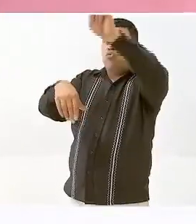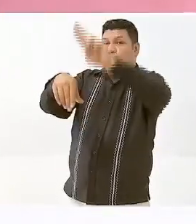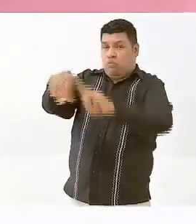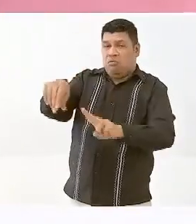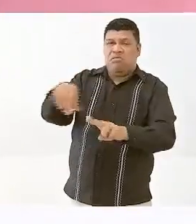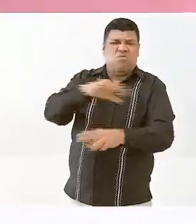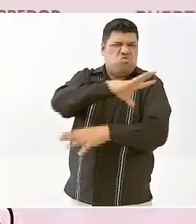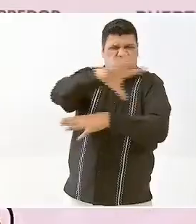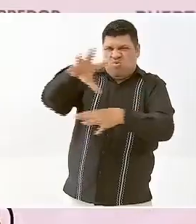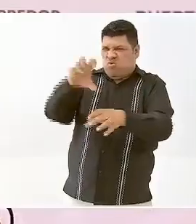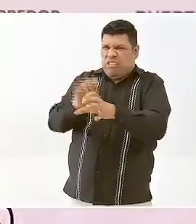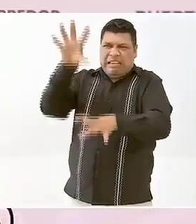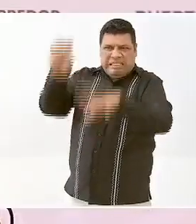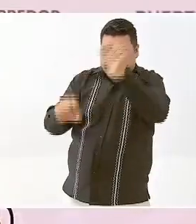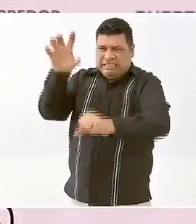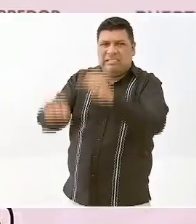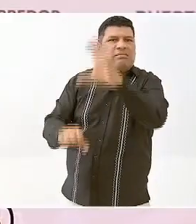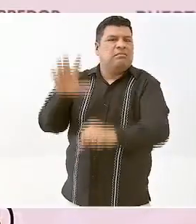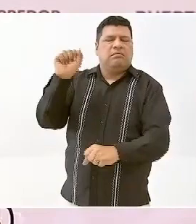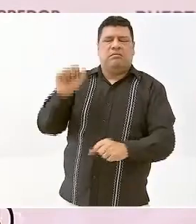todo.